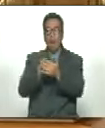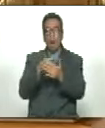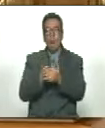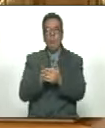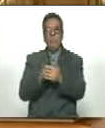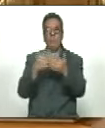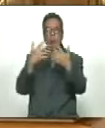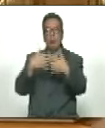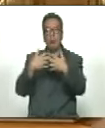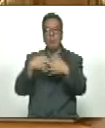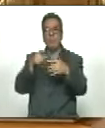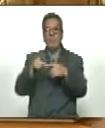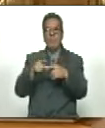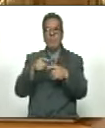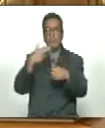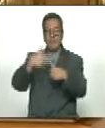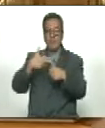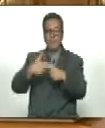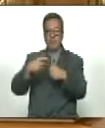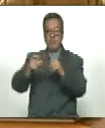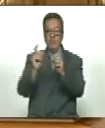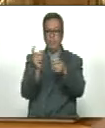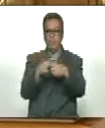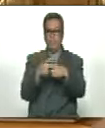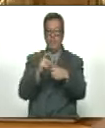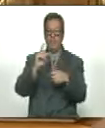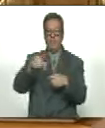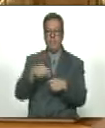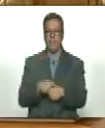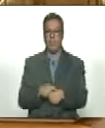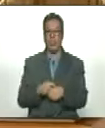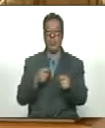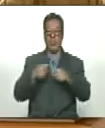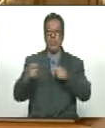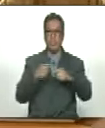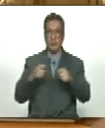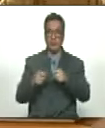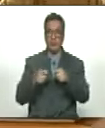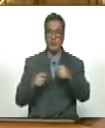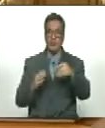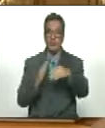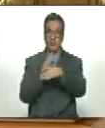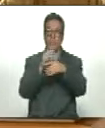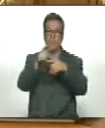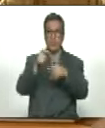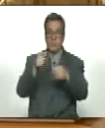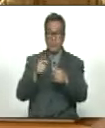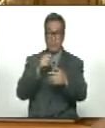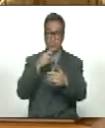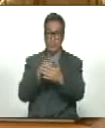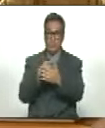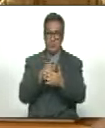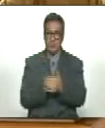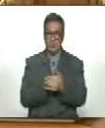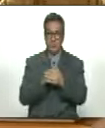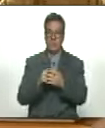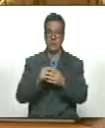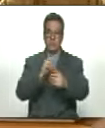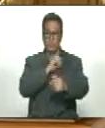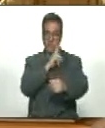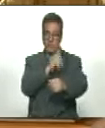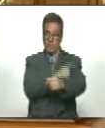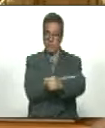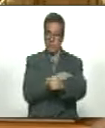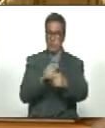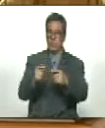la industria del petróleo y del gas, controlar la inflación y fortalecer el signo monetario,